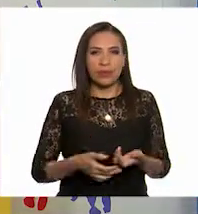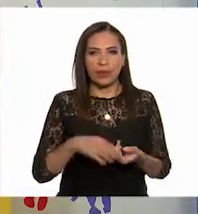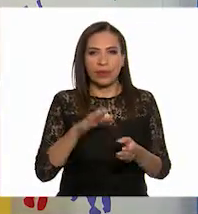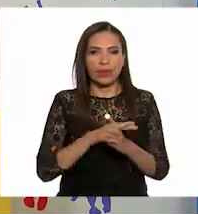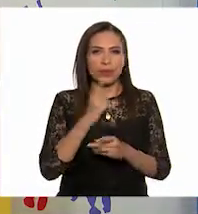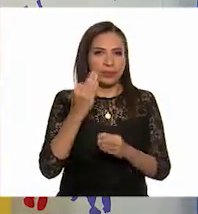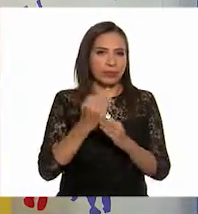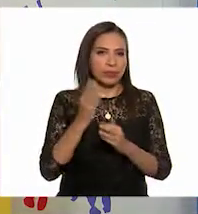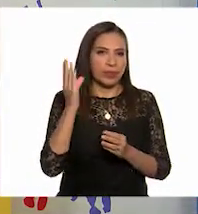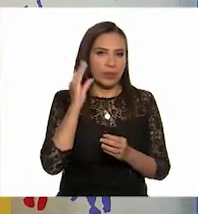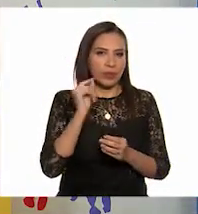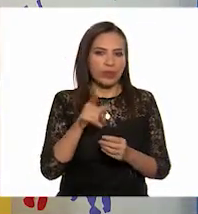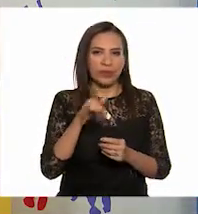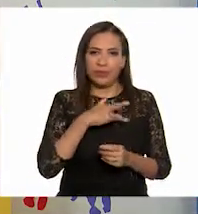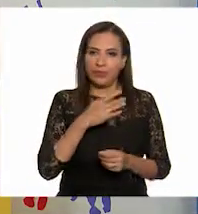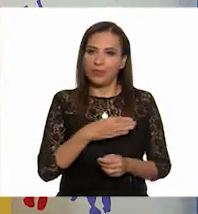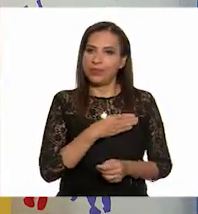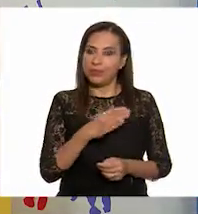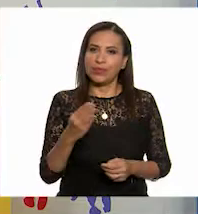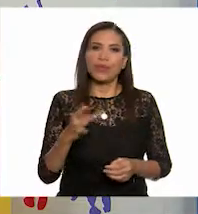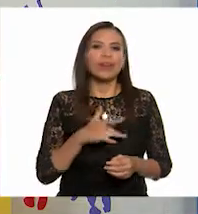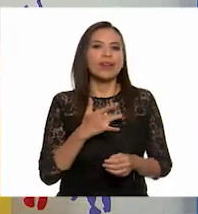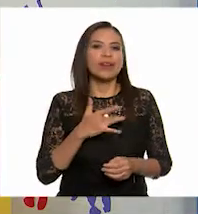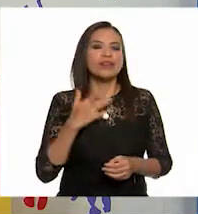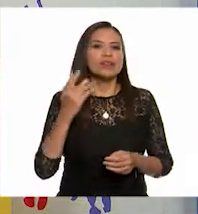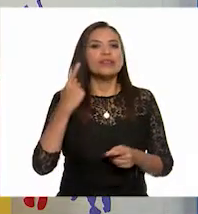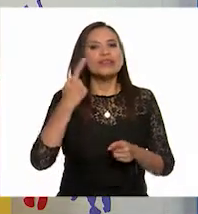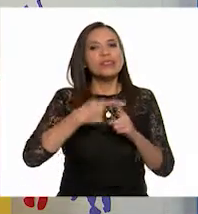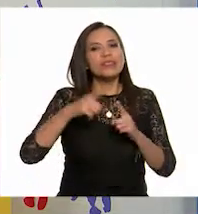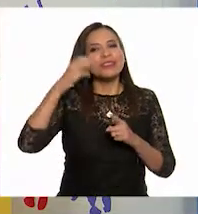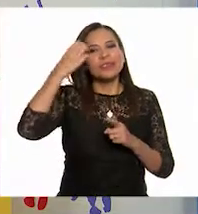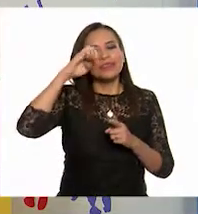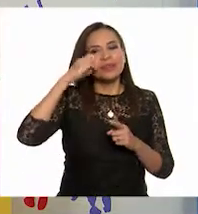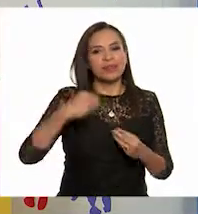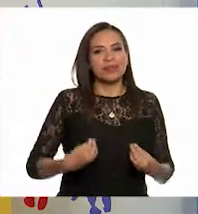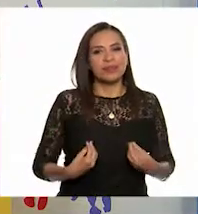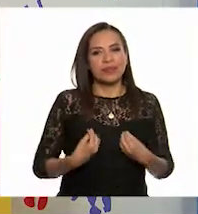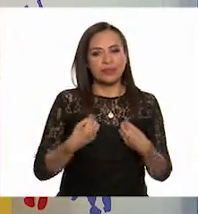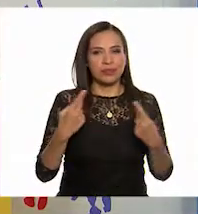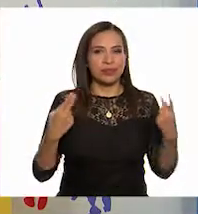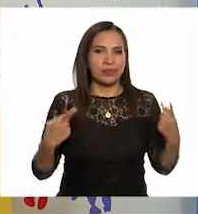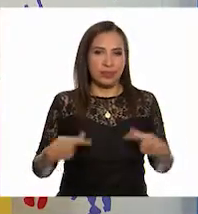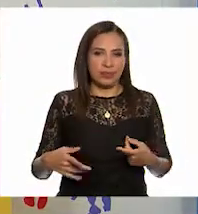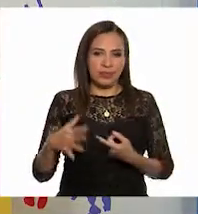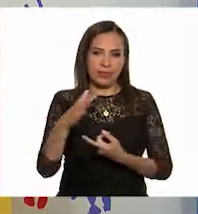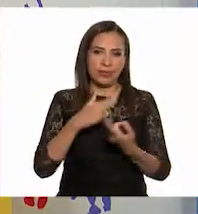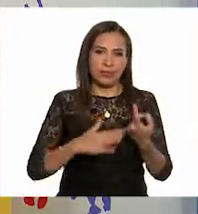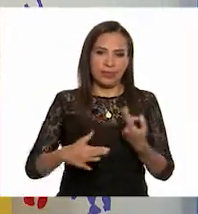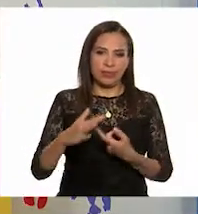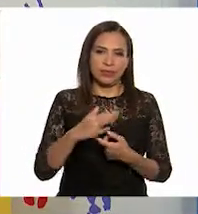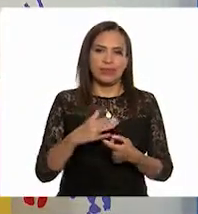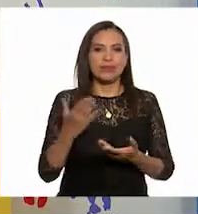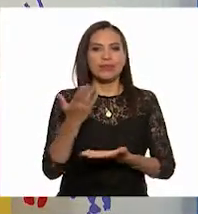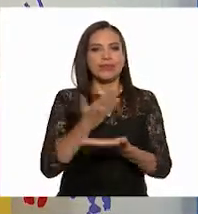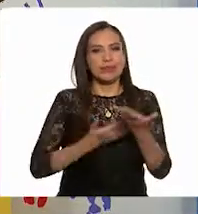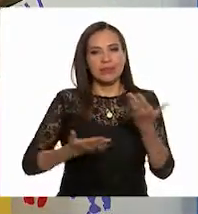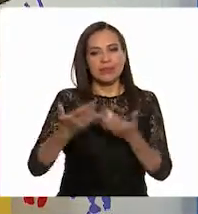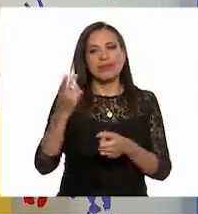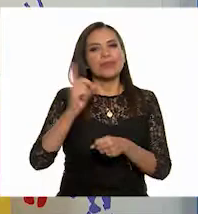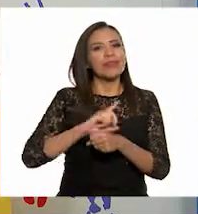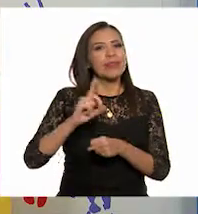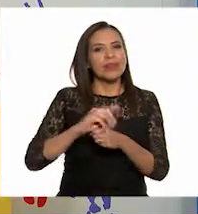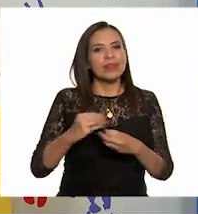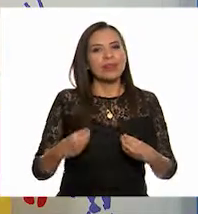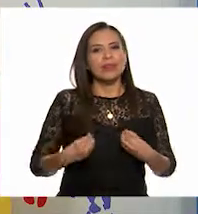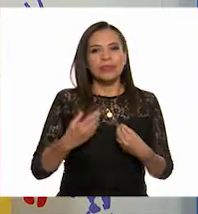con escuchar Héctorovich te pones de buenas porque las experiencias que hemos vivido con las personas con las que compartimos día a